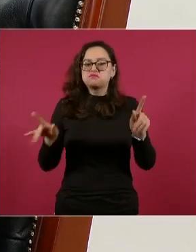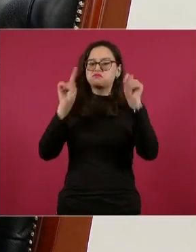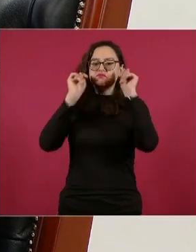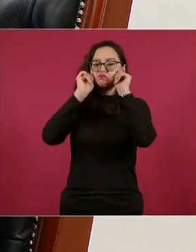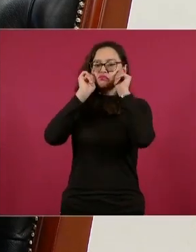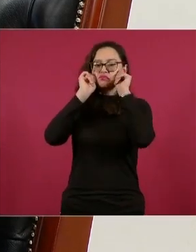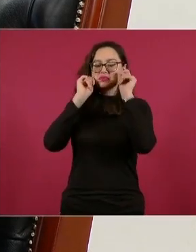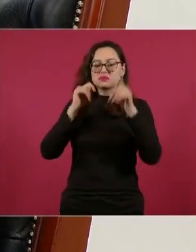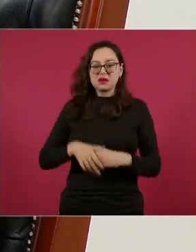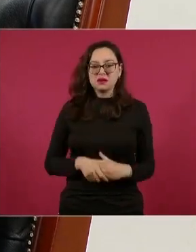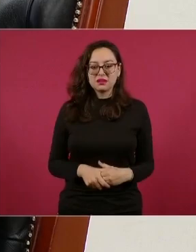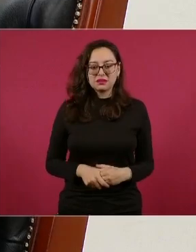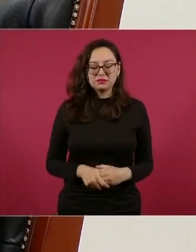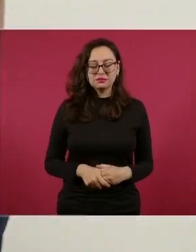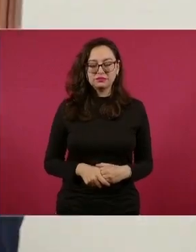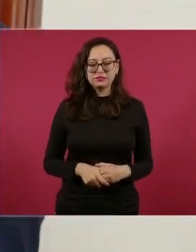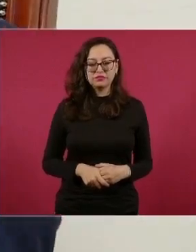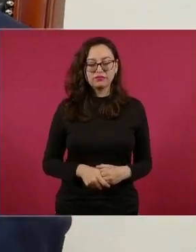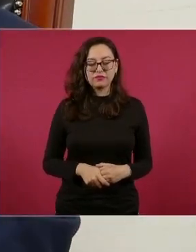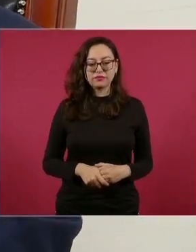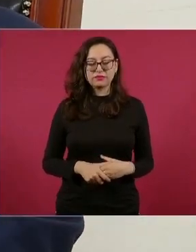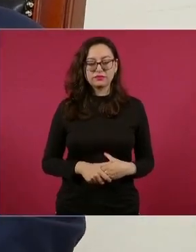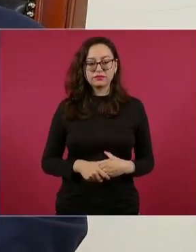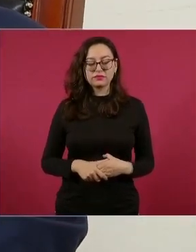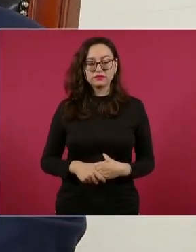No solo sentenciando, sino ya